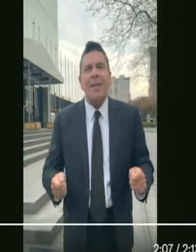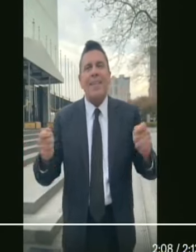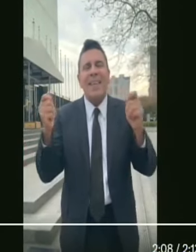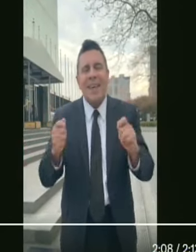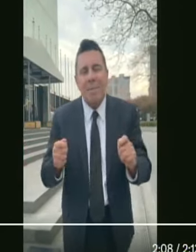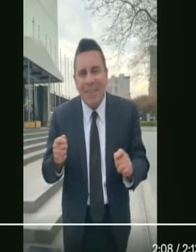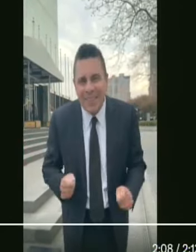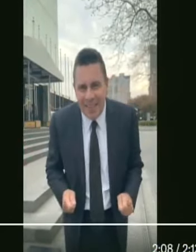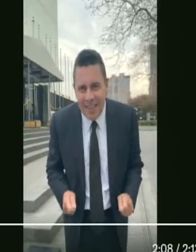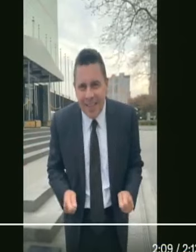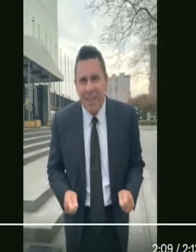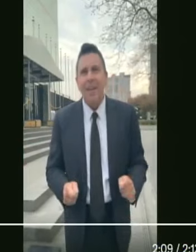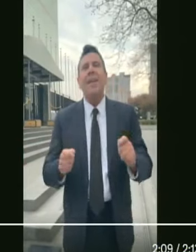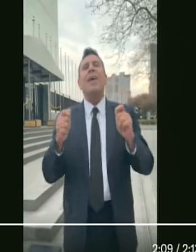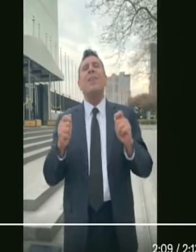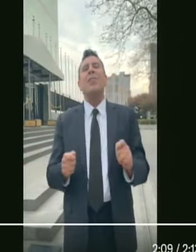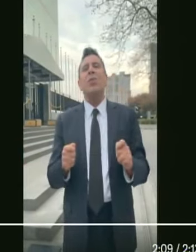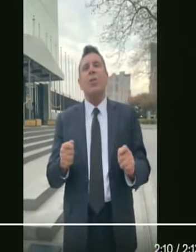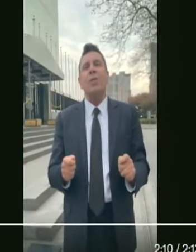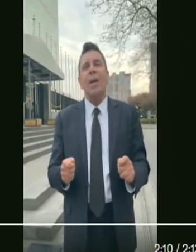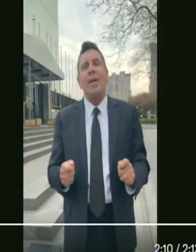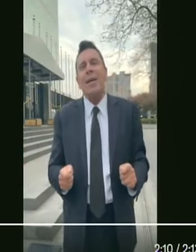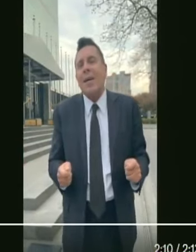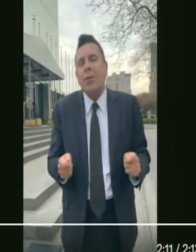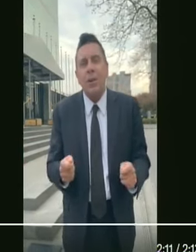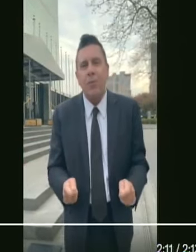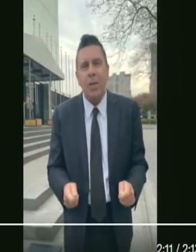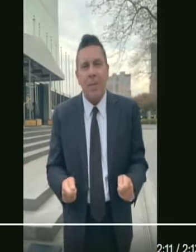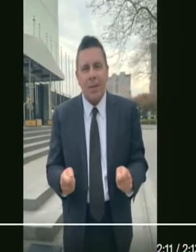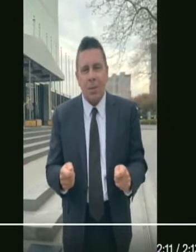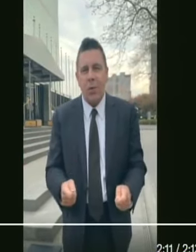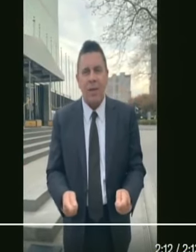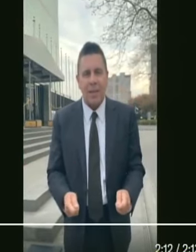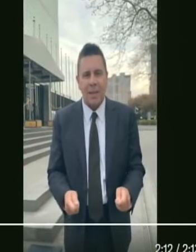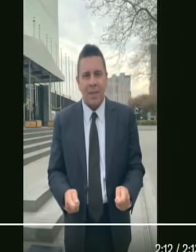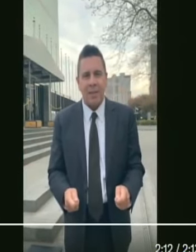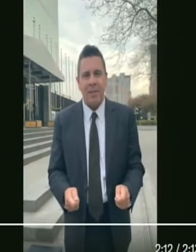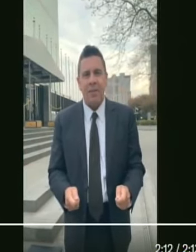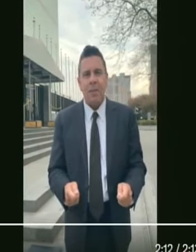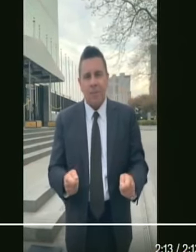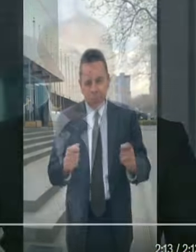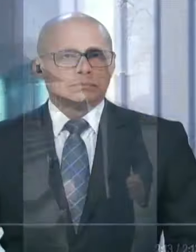papel de desmentir la versión de Guyana que no tiene fundamento en la realidad.